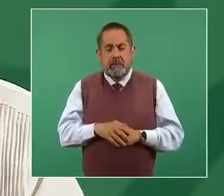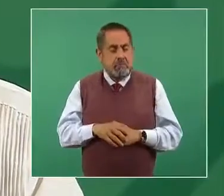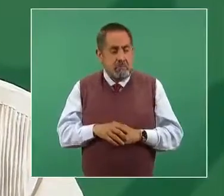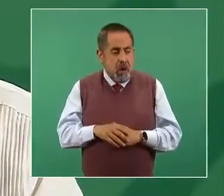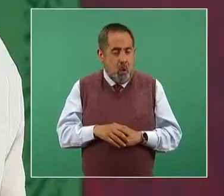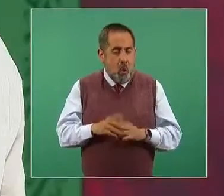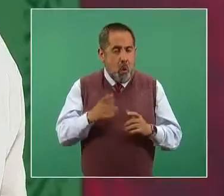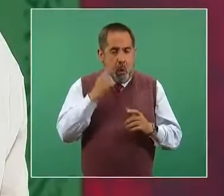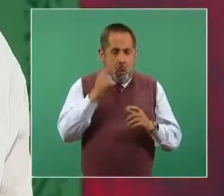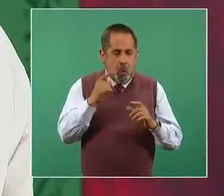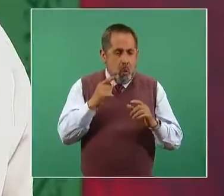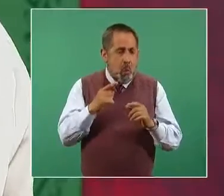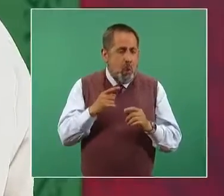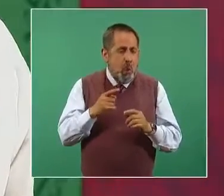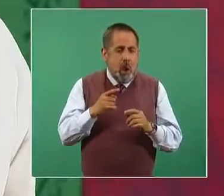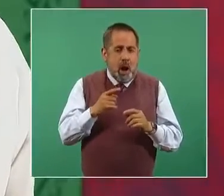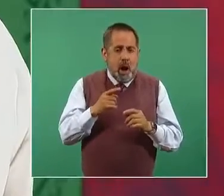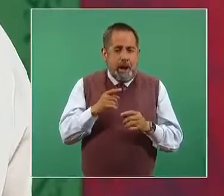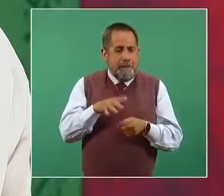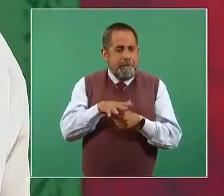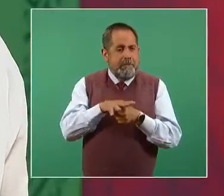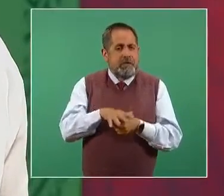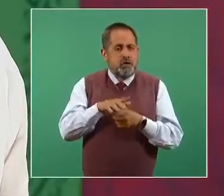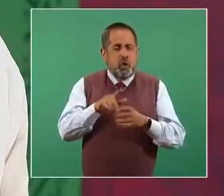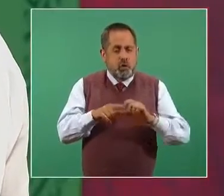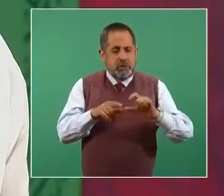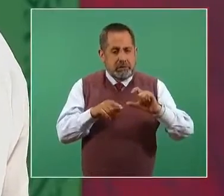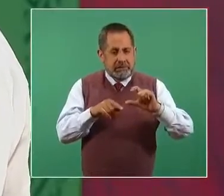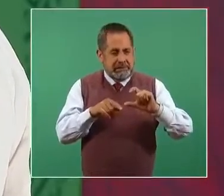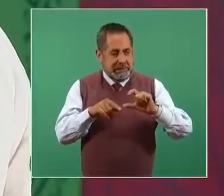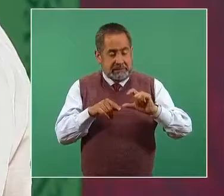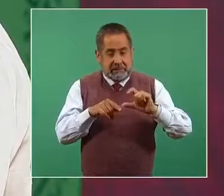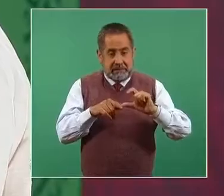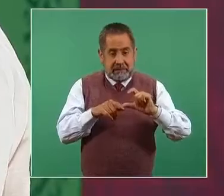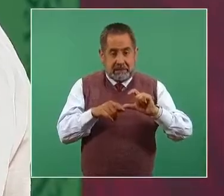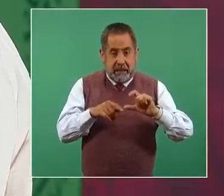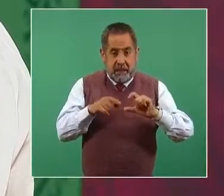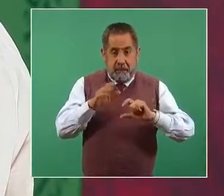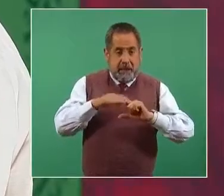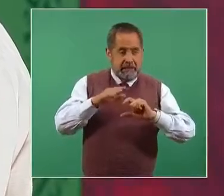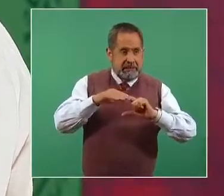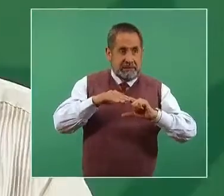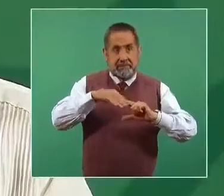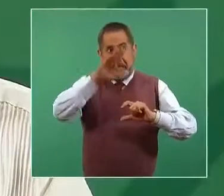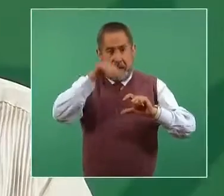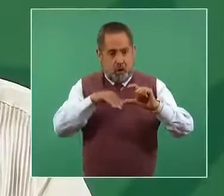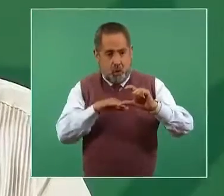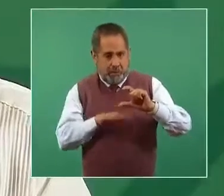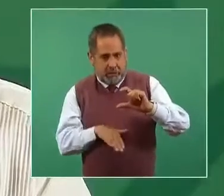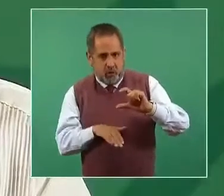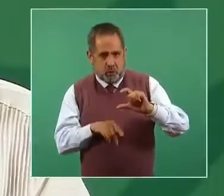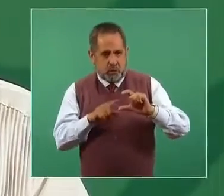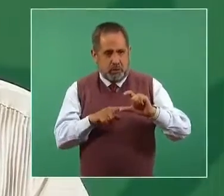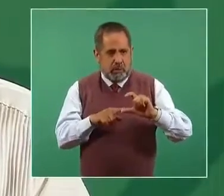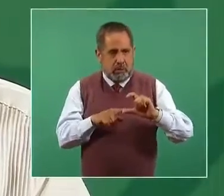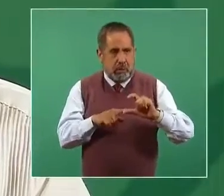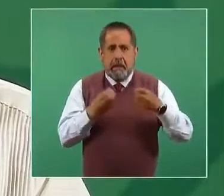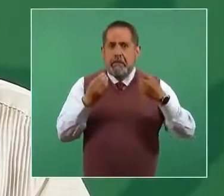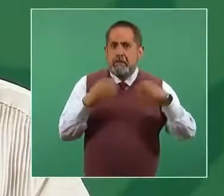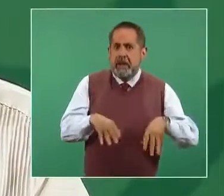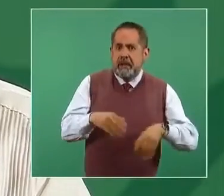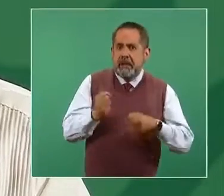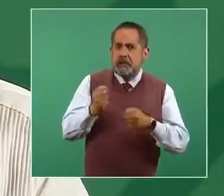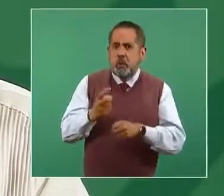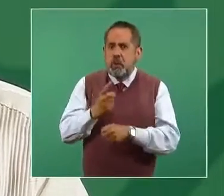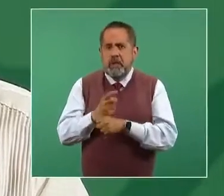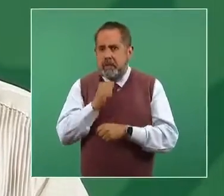raramente la presión de temperatura, al ejercer temperatura extrema para arriba o para abajo, afecta la seguridad del